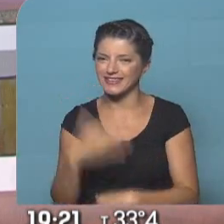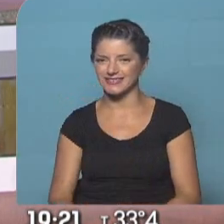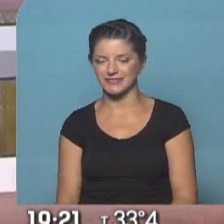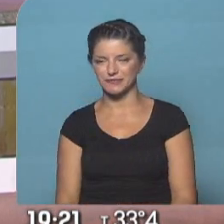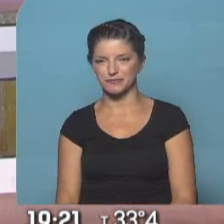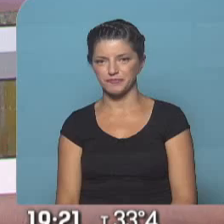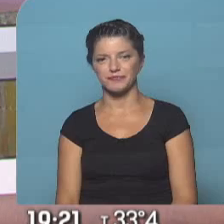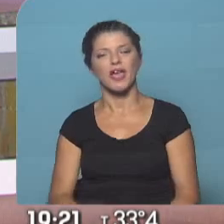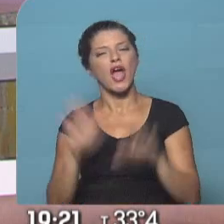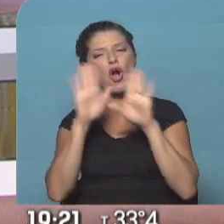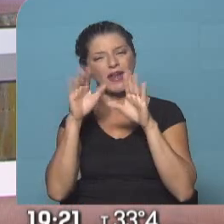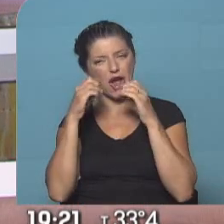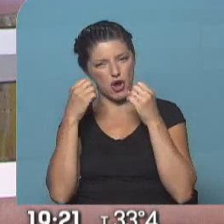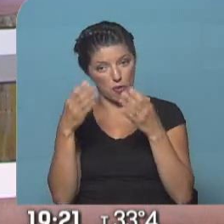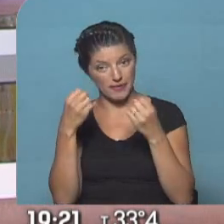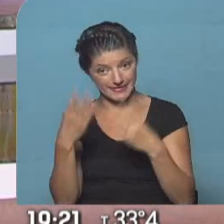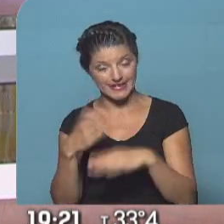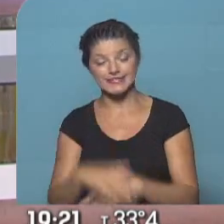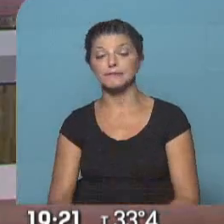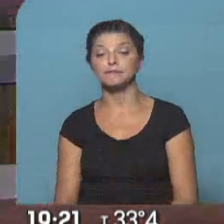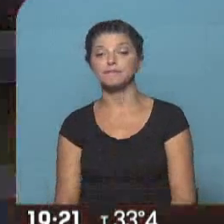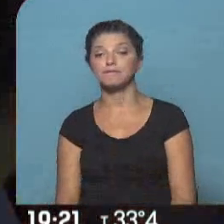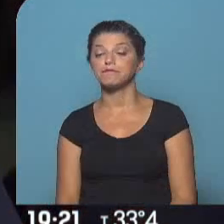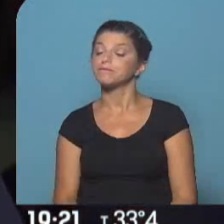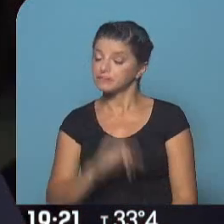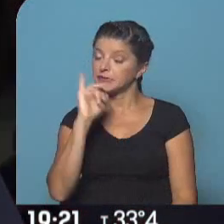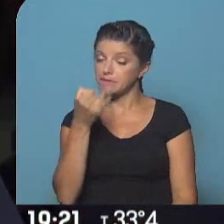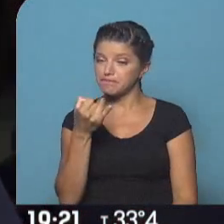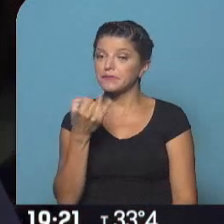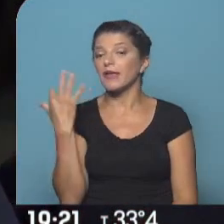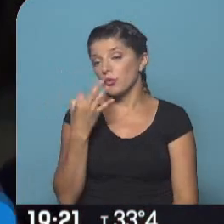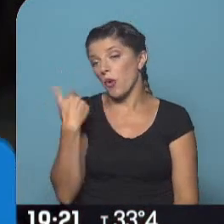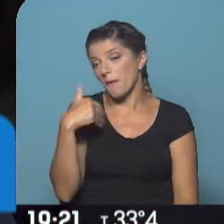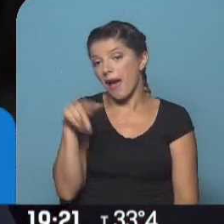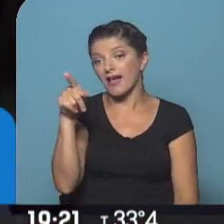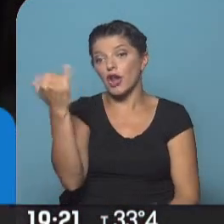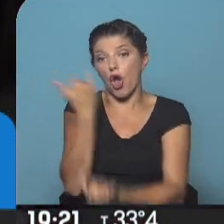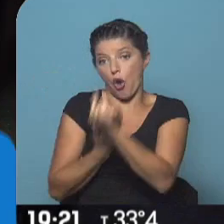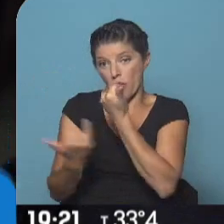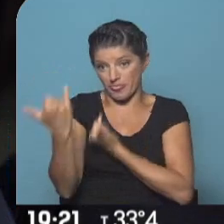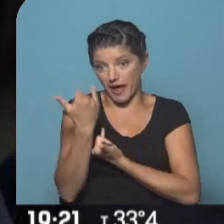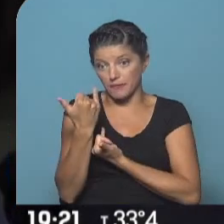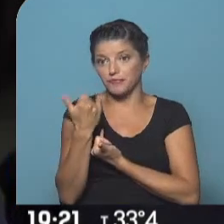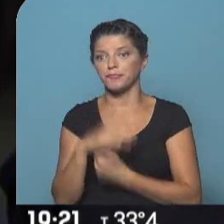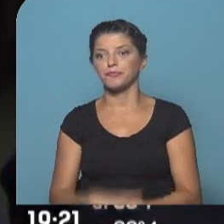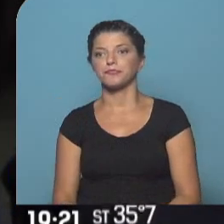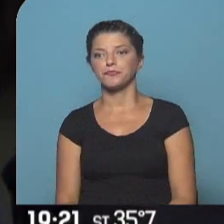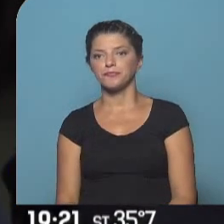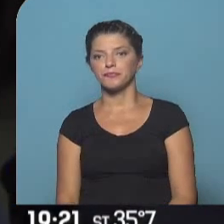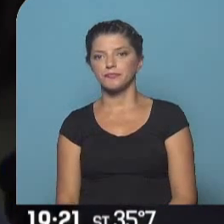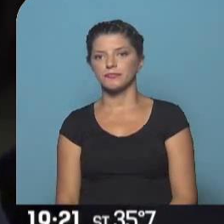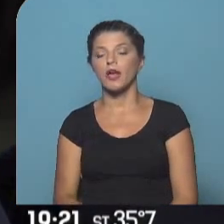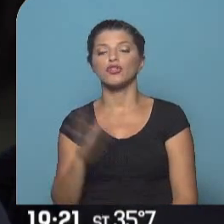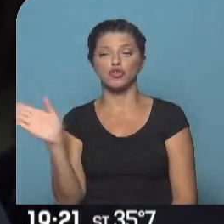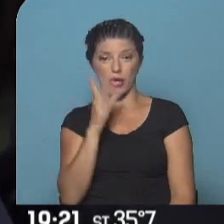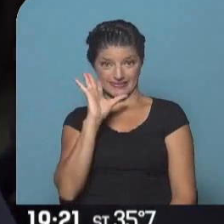Hola Facundo, ¿cómo estás? Y sí, claro, seguramente vamos a tener más detalles porque sabemos que una de las cosas que más le interesa